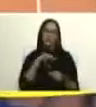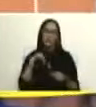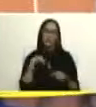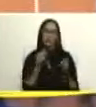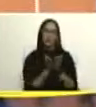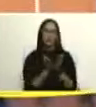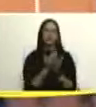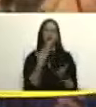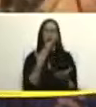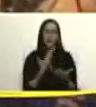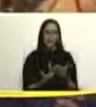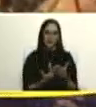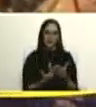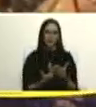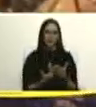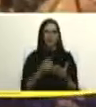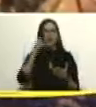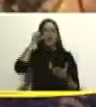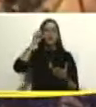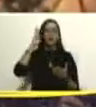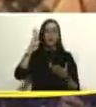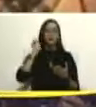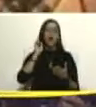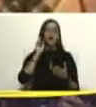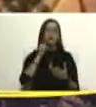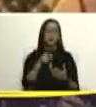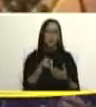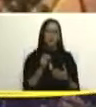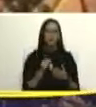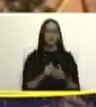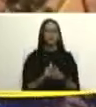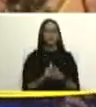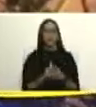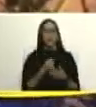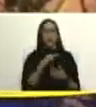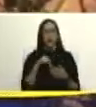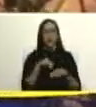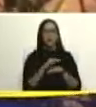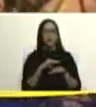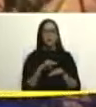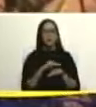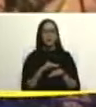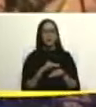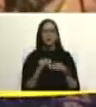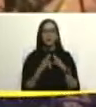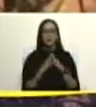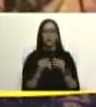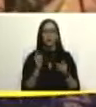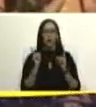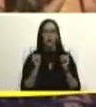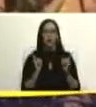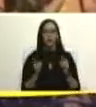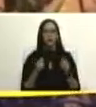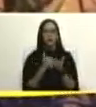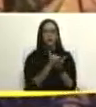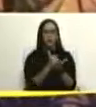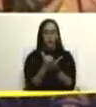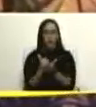estudiantes, agradecemos enormemente a Dios, a usted, a nuestra ministra y a todos aquellos